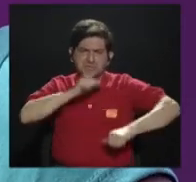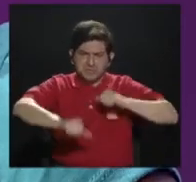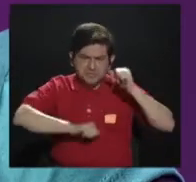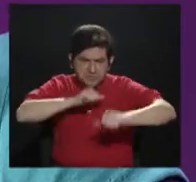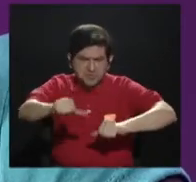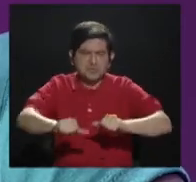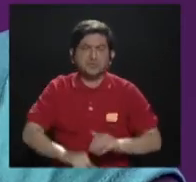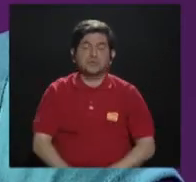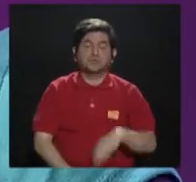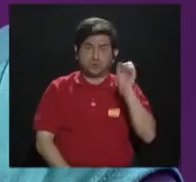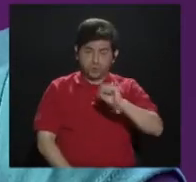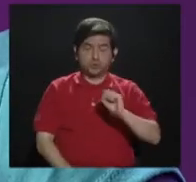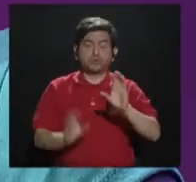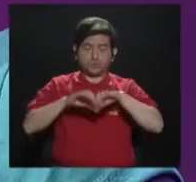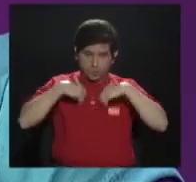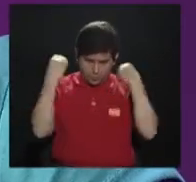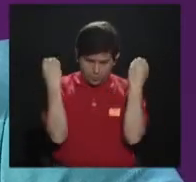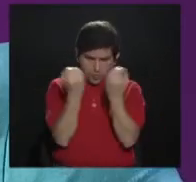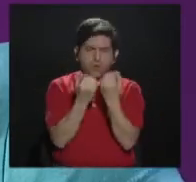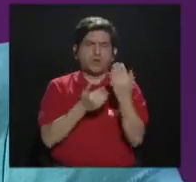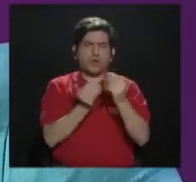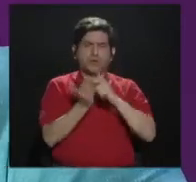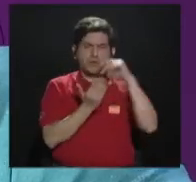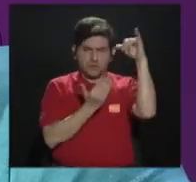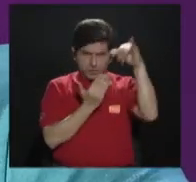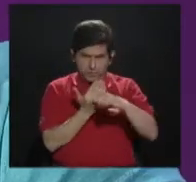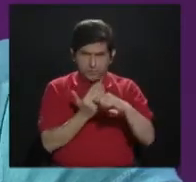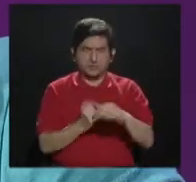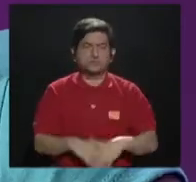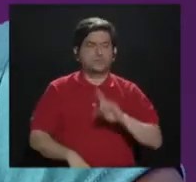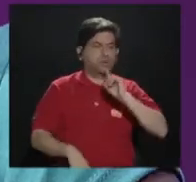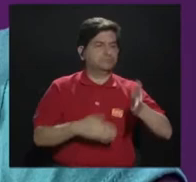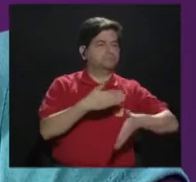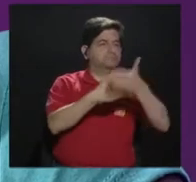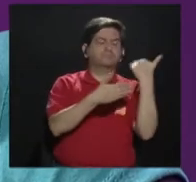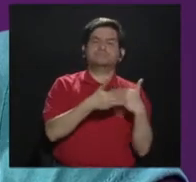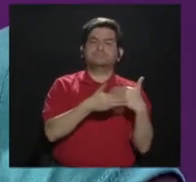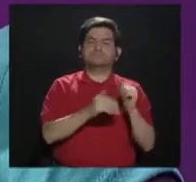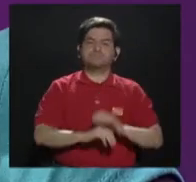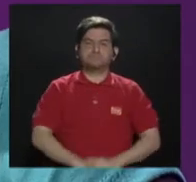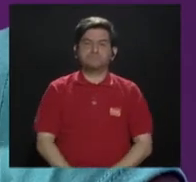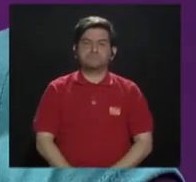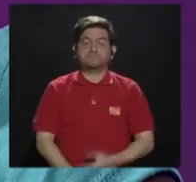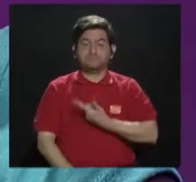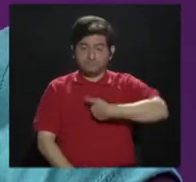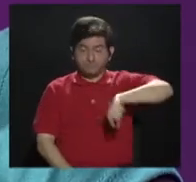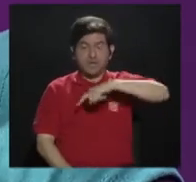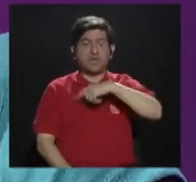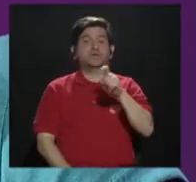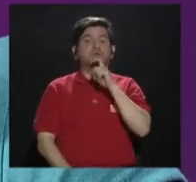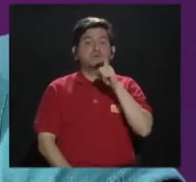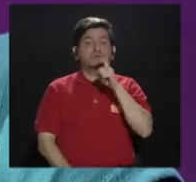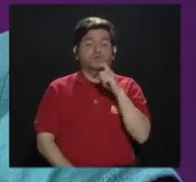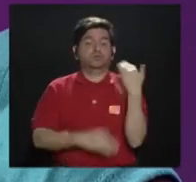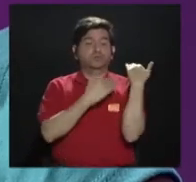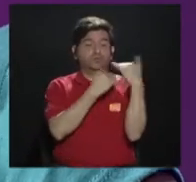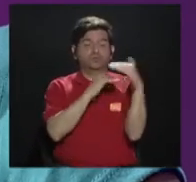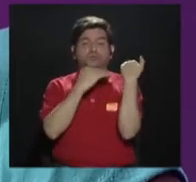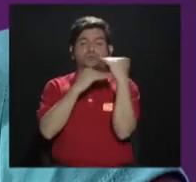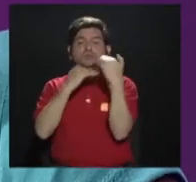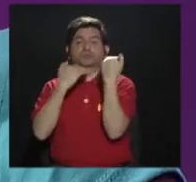hemos seguido organizándonos en ese proyecto. Como les decía, los ha costado por las